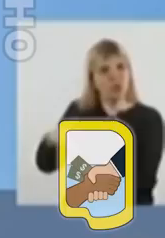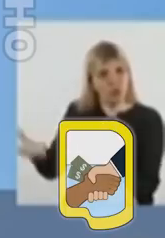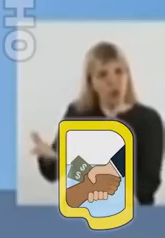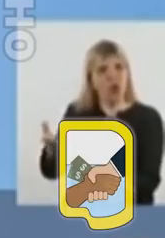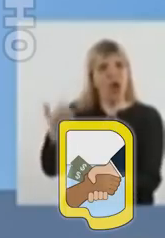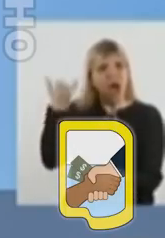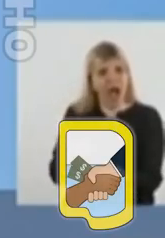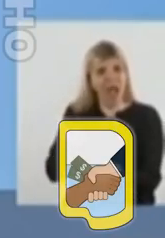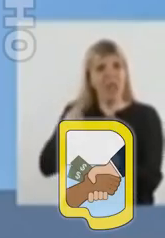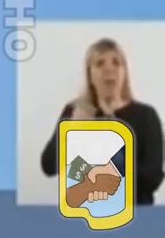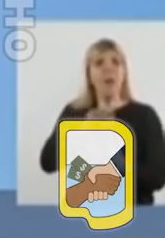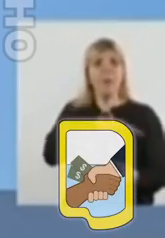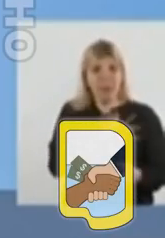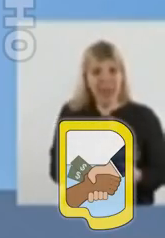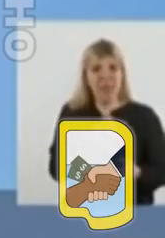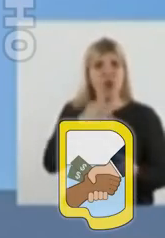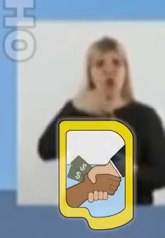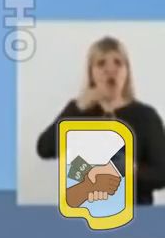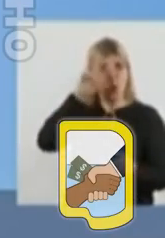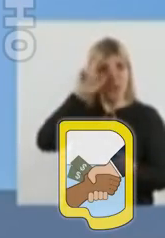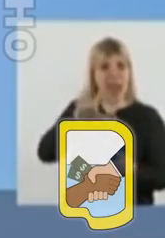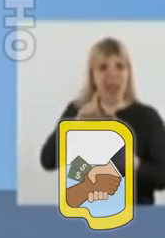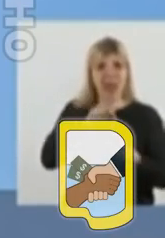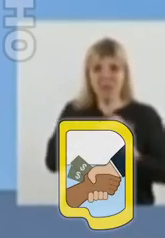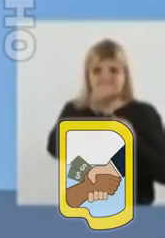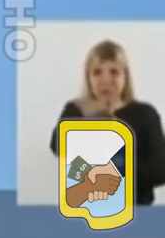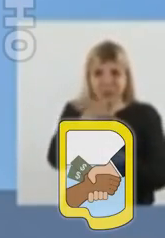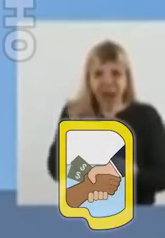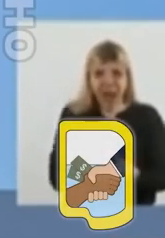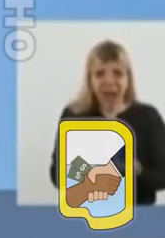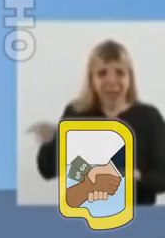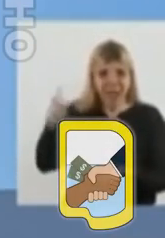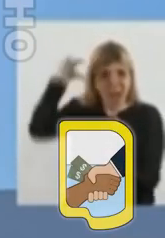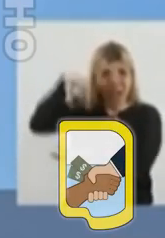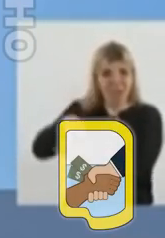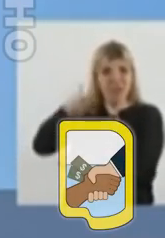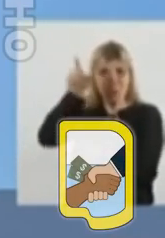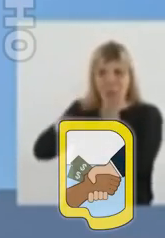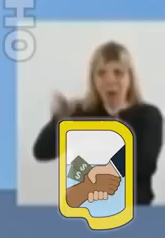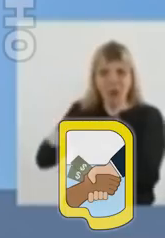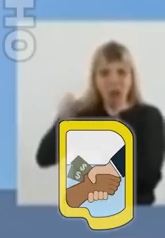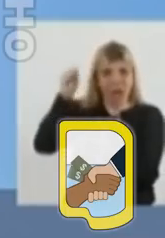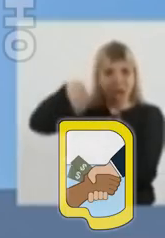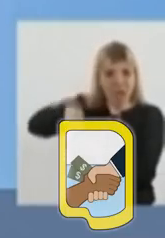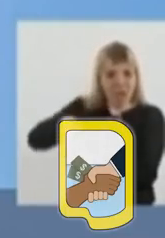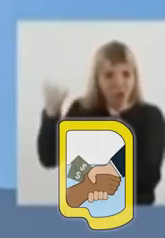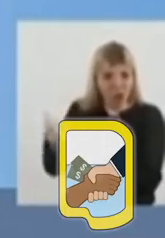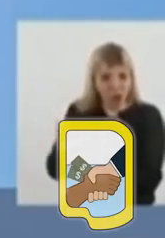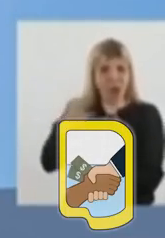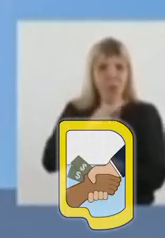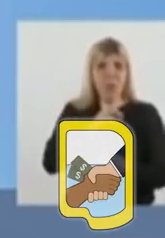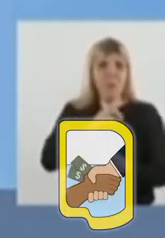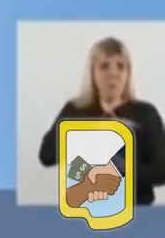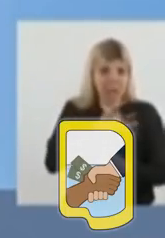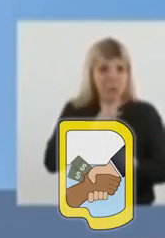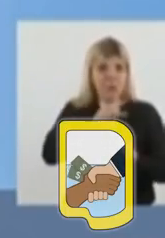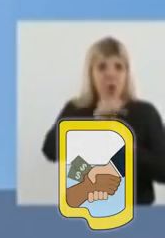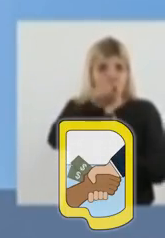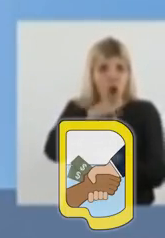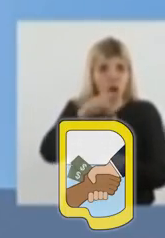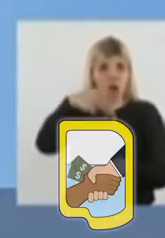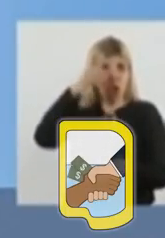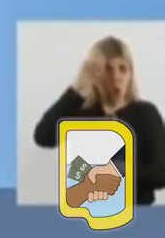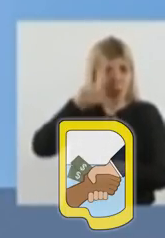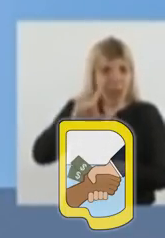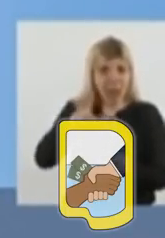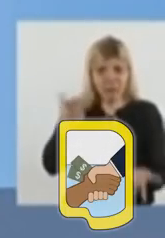varios premios Nobel entre su planta de científicos. Y yo, miren, para sacarle